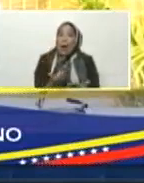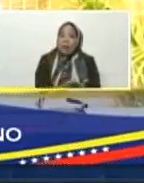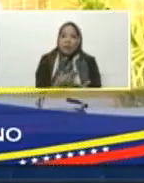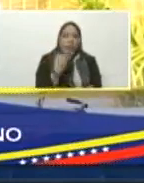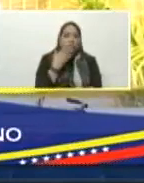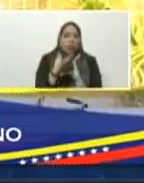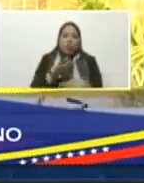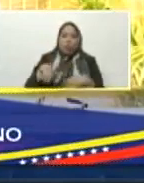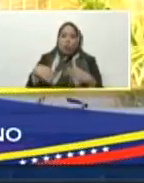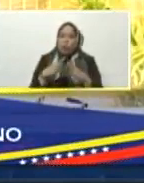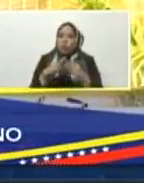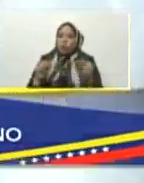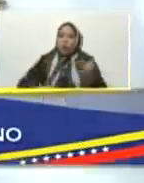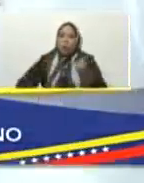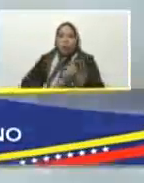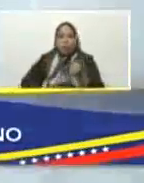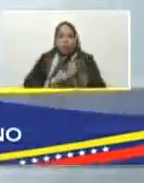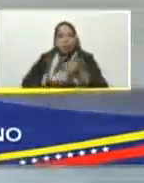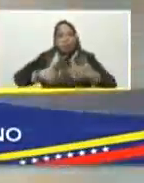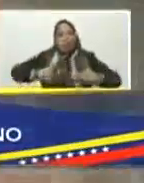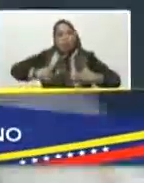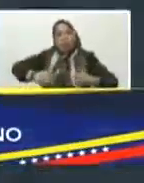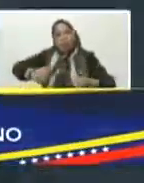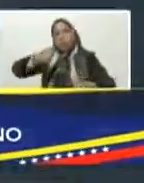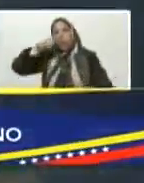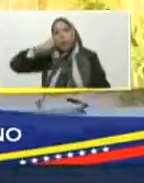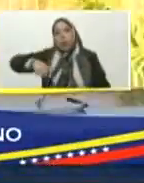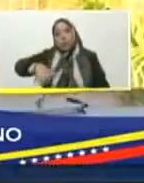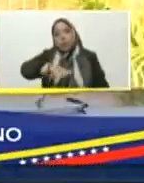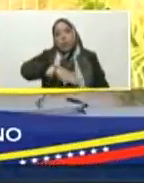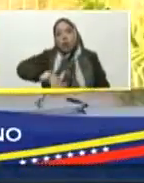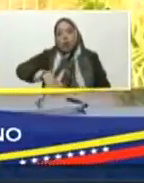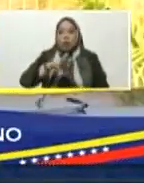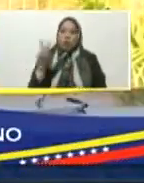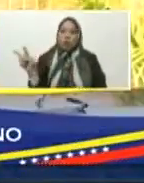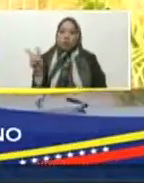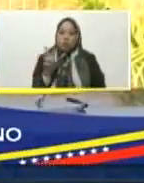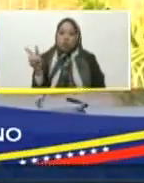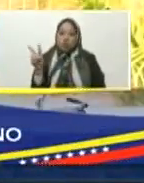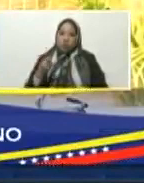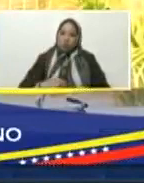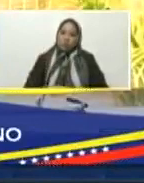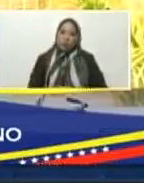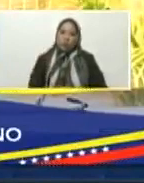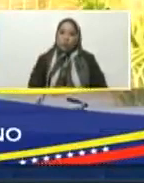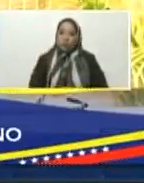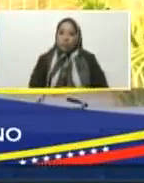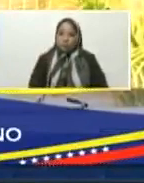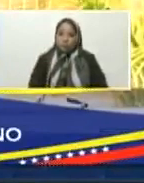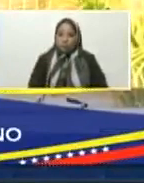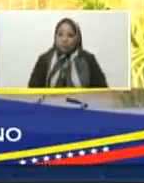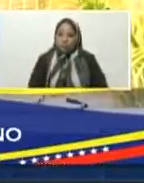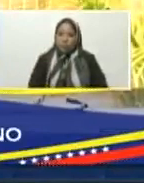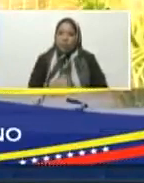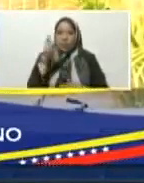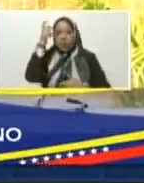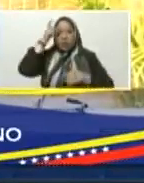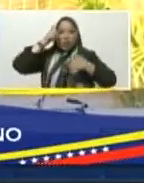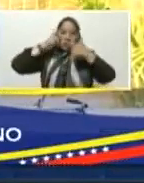apoyo para la salud del pueblo de Venezuela. Legado de Fidel, legado de